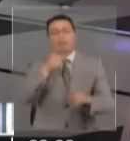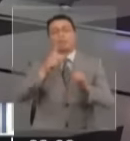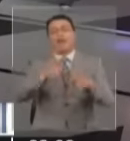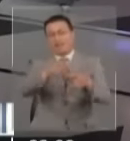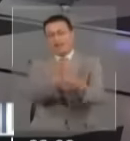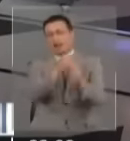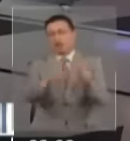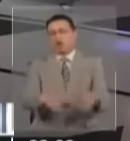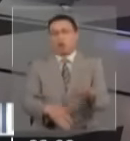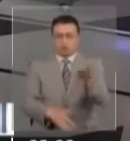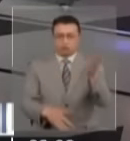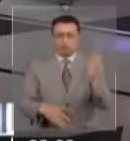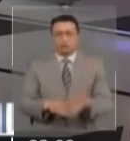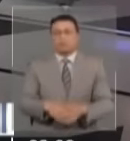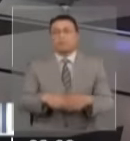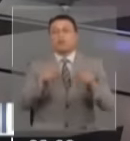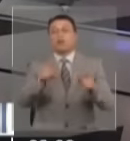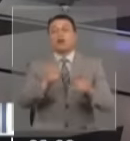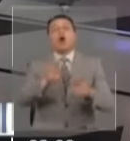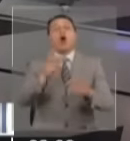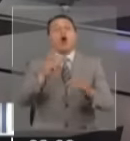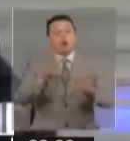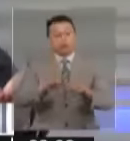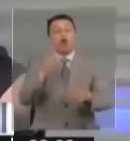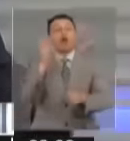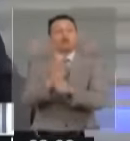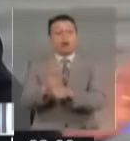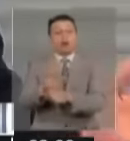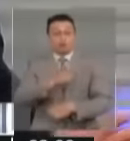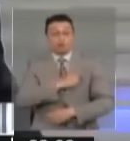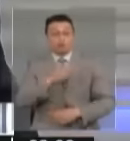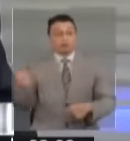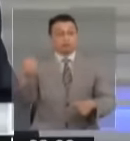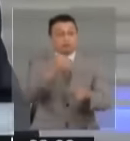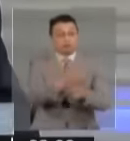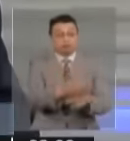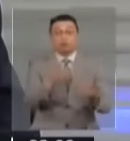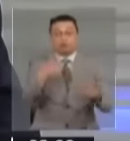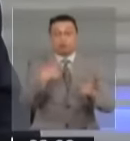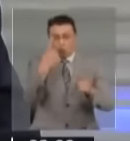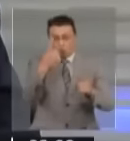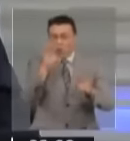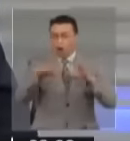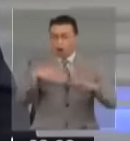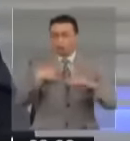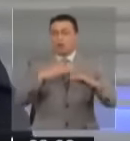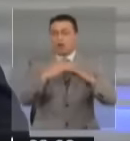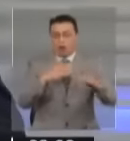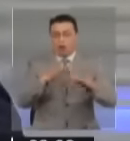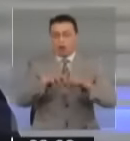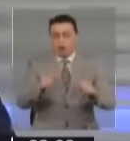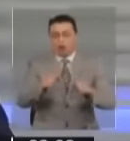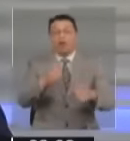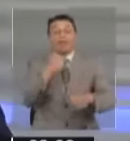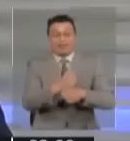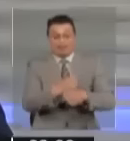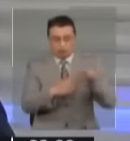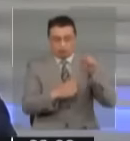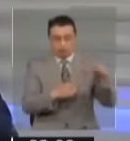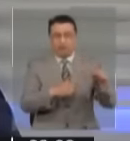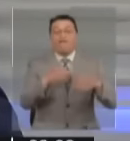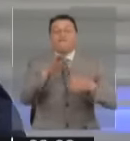se perdieron. Y los computadores los robaron y llegó la policía y en todo. En una cosa estoy de acuerdo contigo, es que le dejen el trabajo a la fiscalía, a la